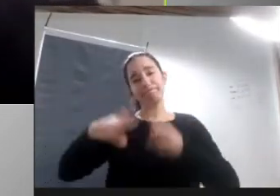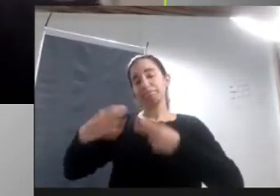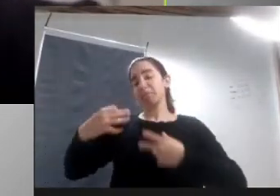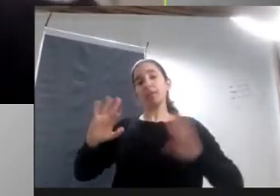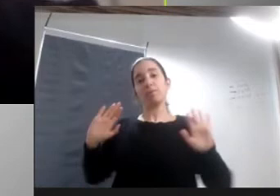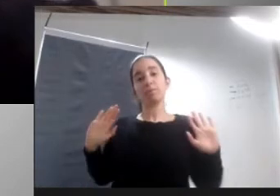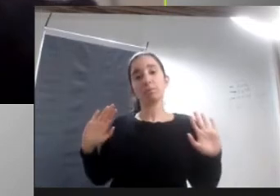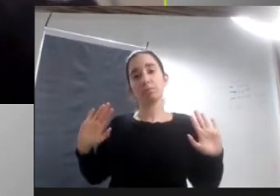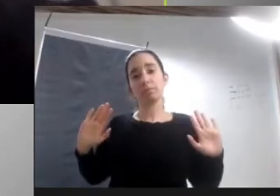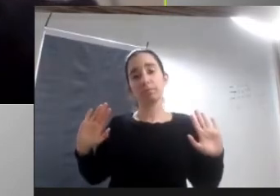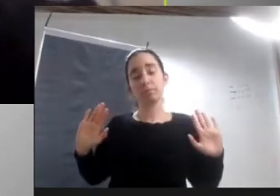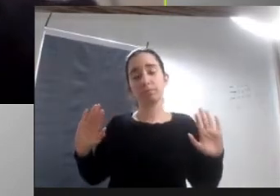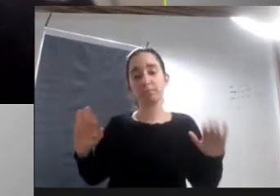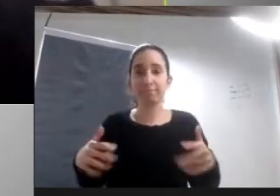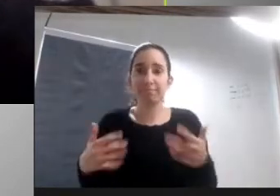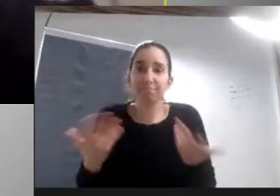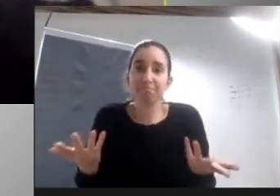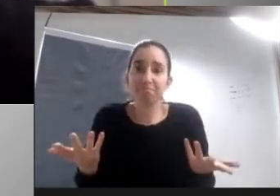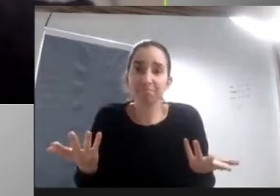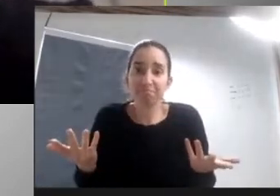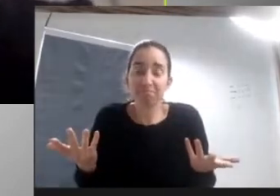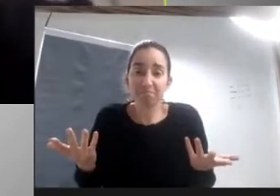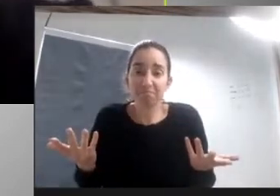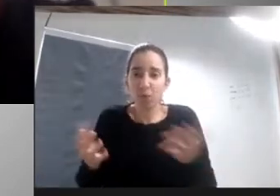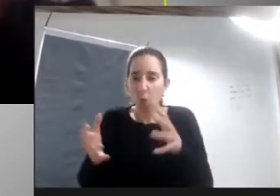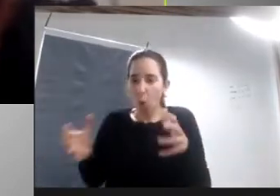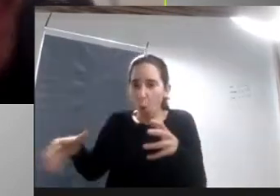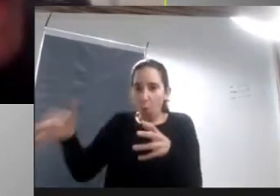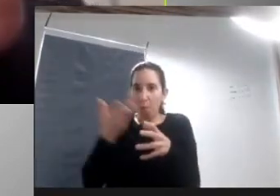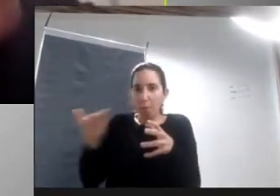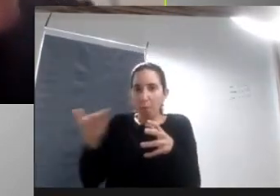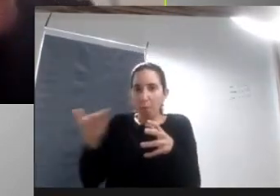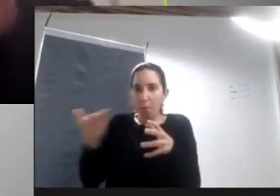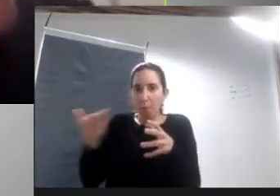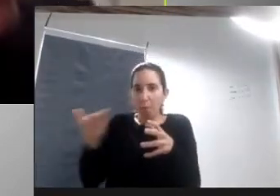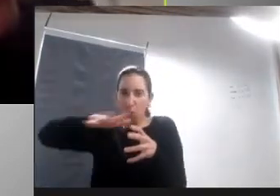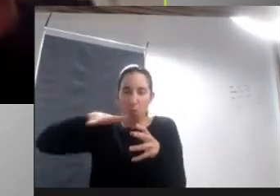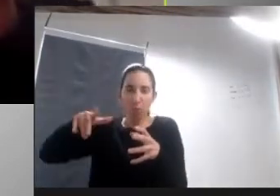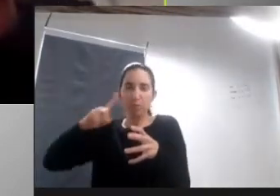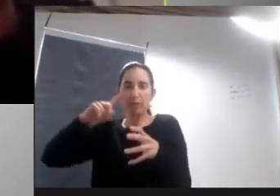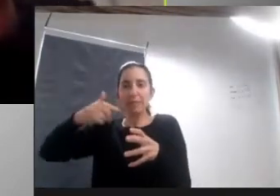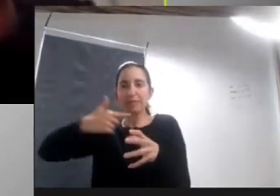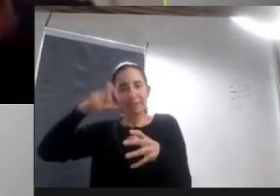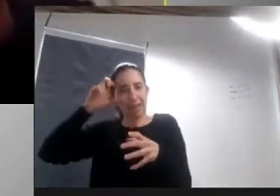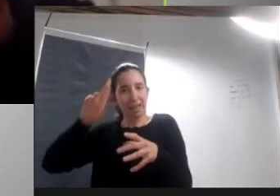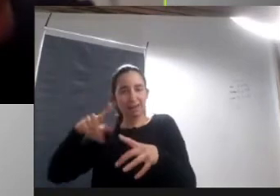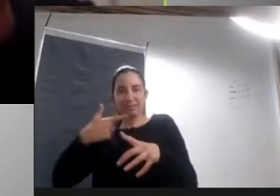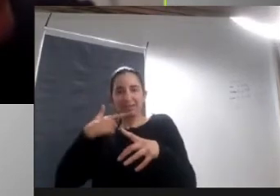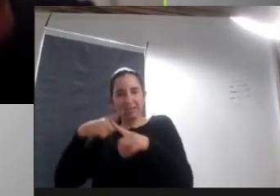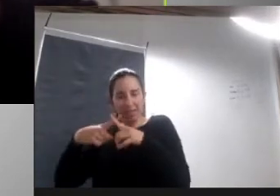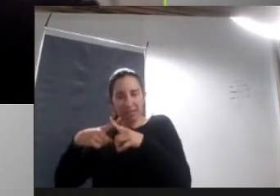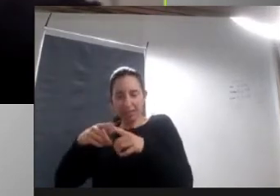Y por alguna razón, digamos, misteriosa, que al movimiento intersex le cuesta mucho entender,